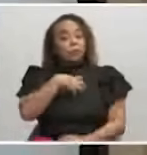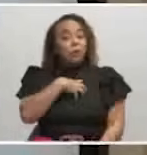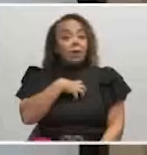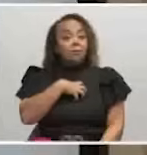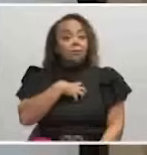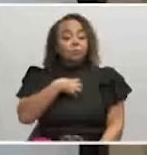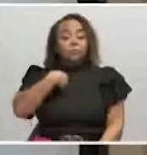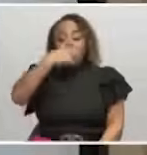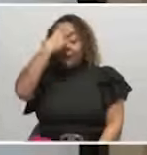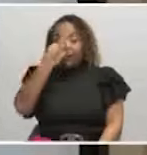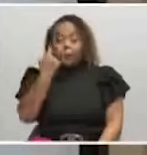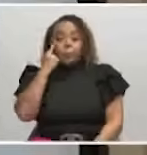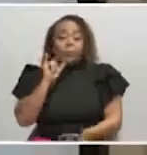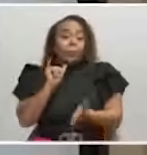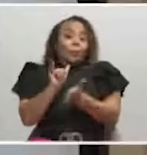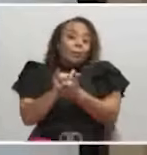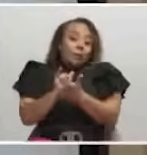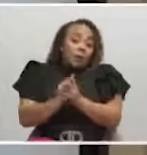por ahí